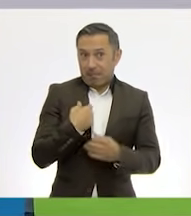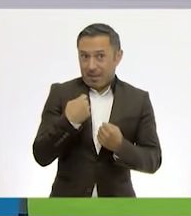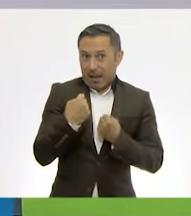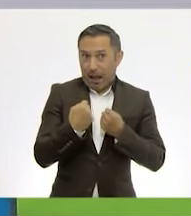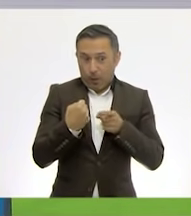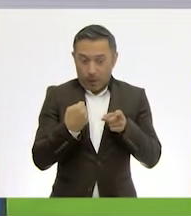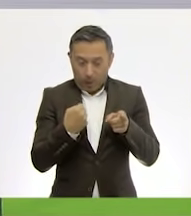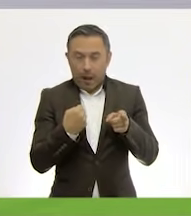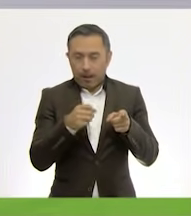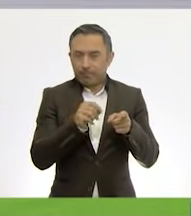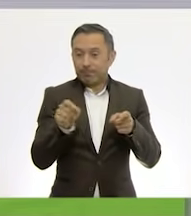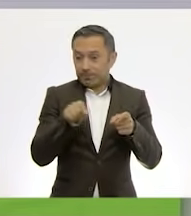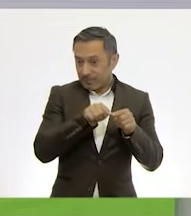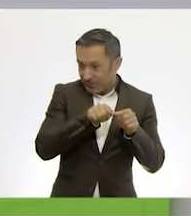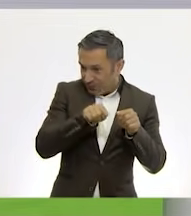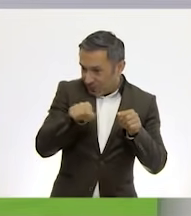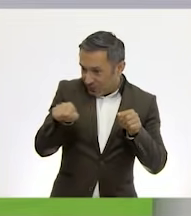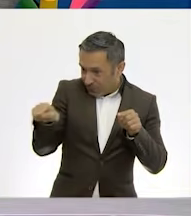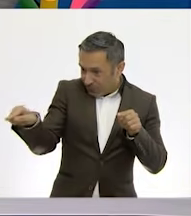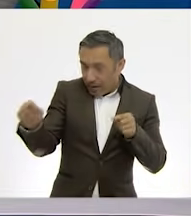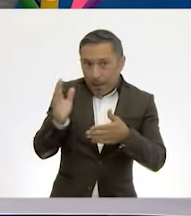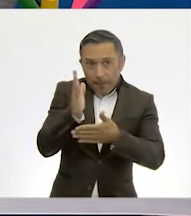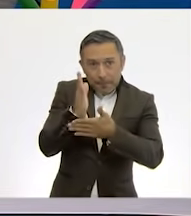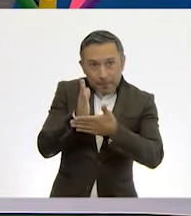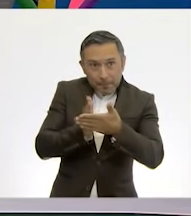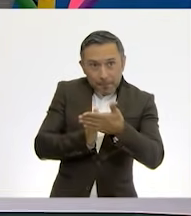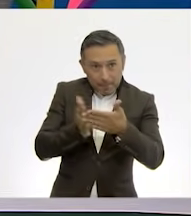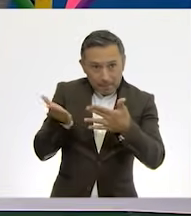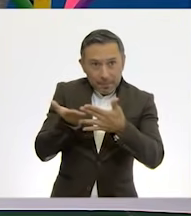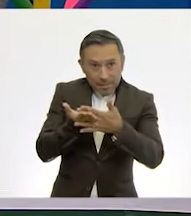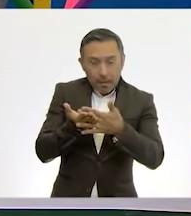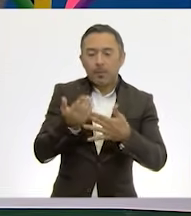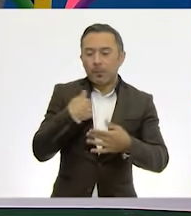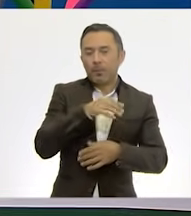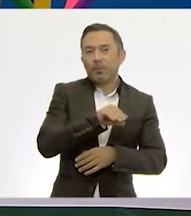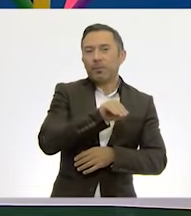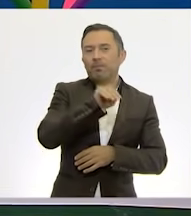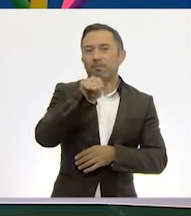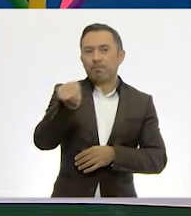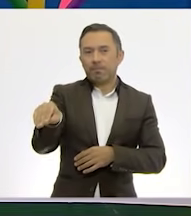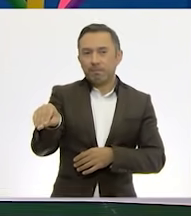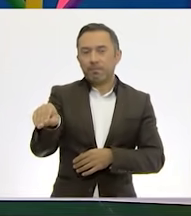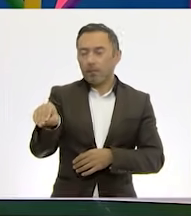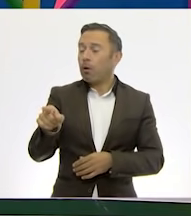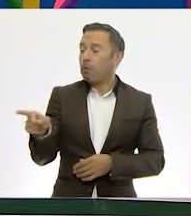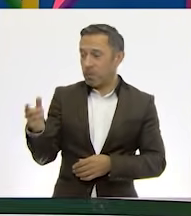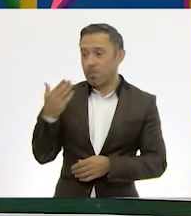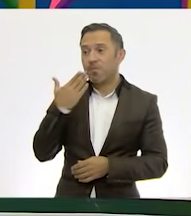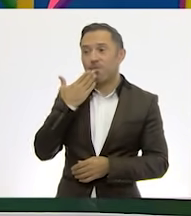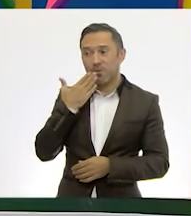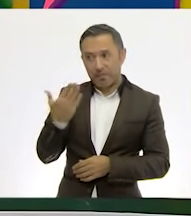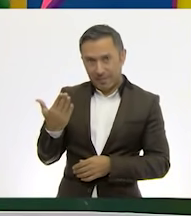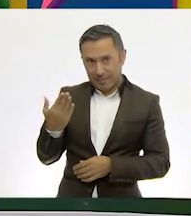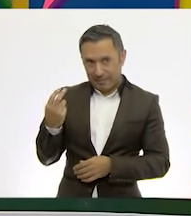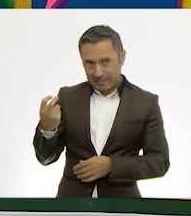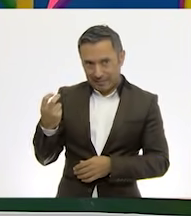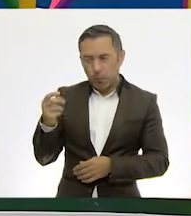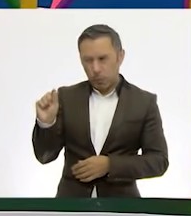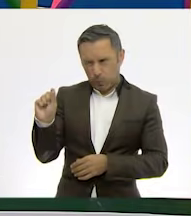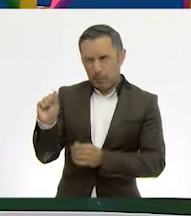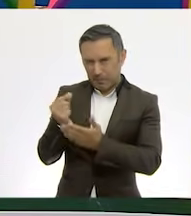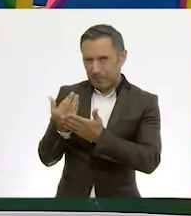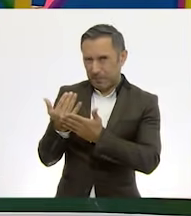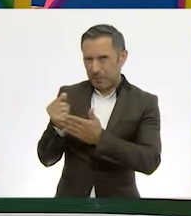exactamente a la mitad de la pista. A ver, muy bien. Eso está muy bien. Pero espera un poquitito.